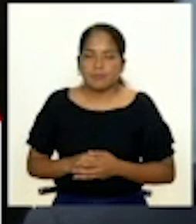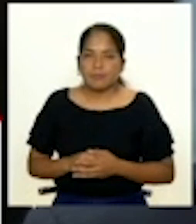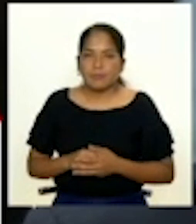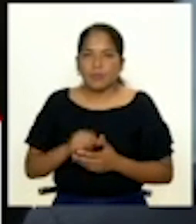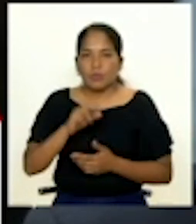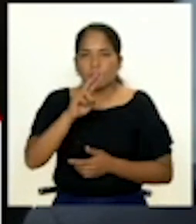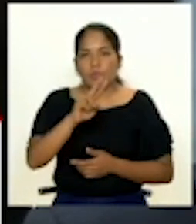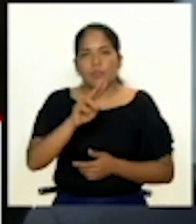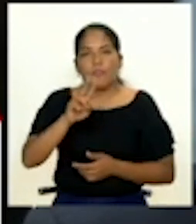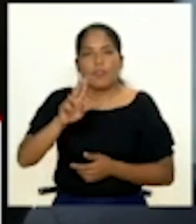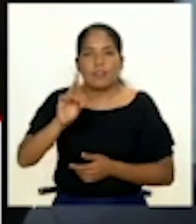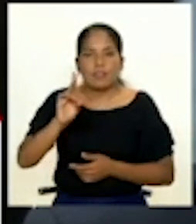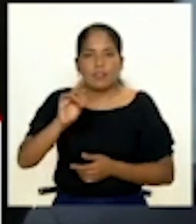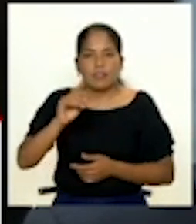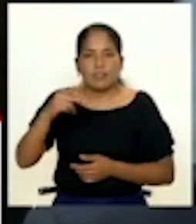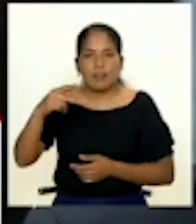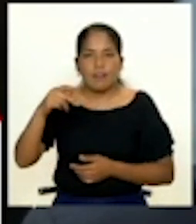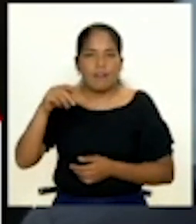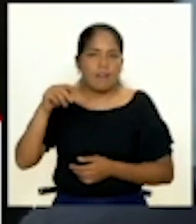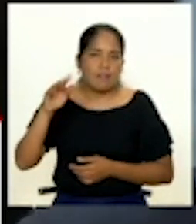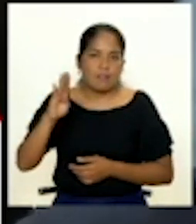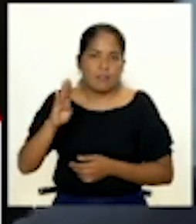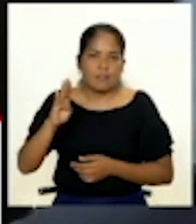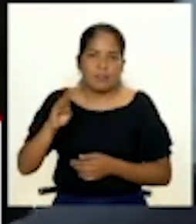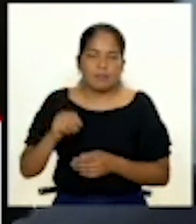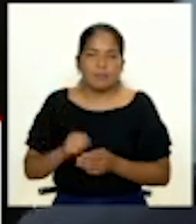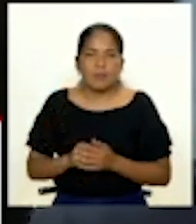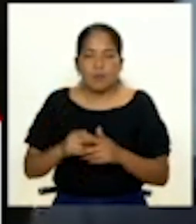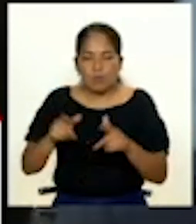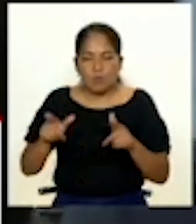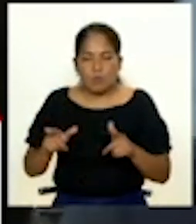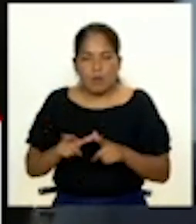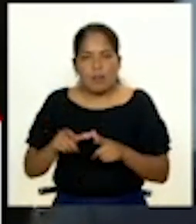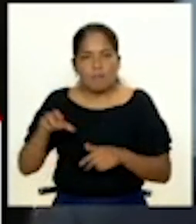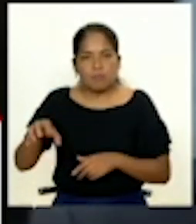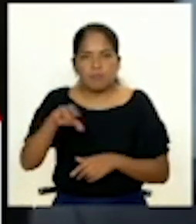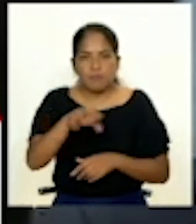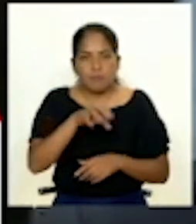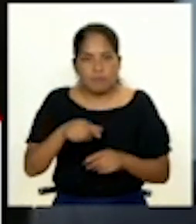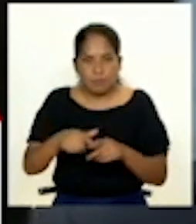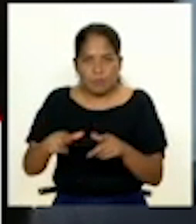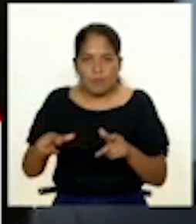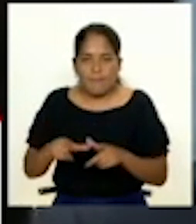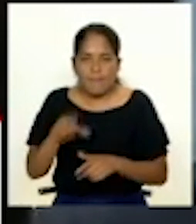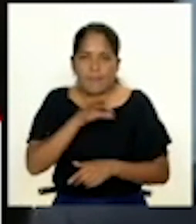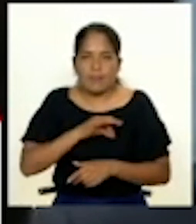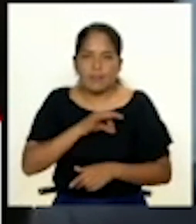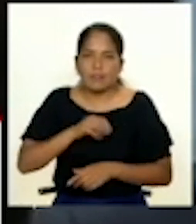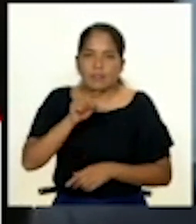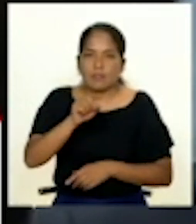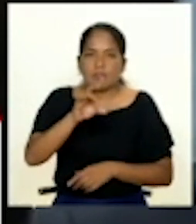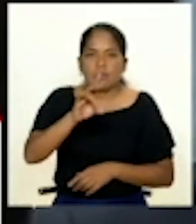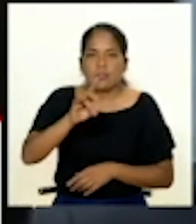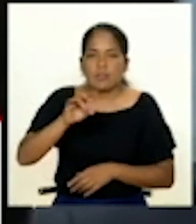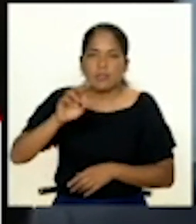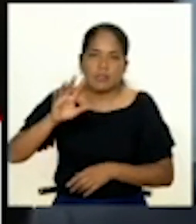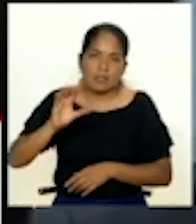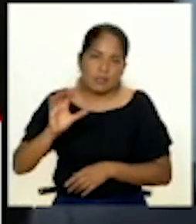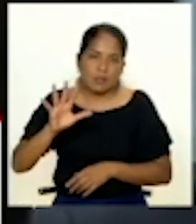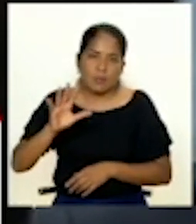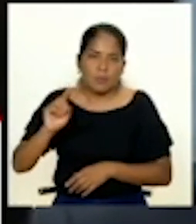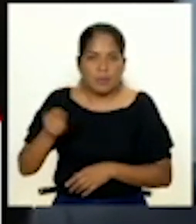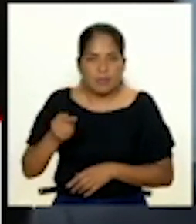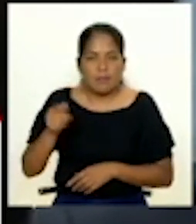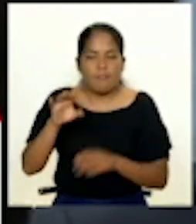de 220 kV de Tintaya a Zángaro, que está beneficiando a 170 mil familias de las regiones de Cusco y